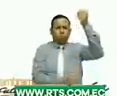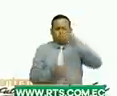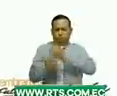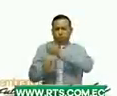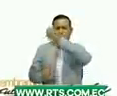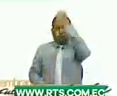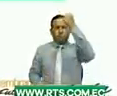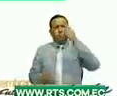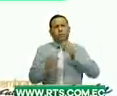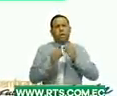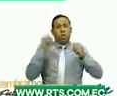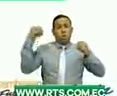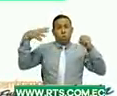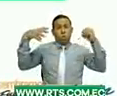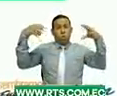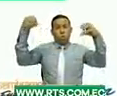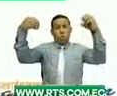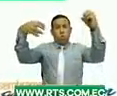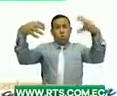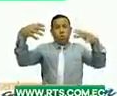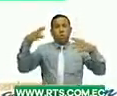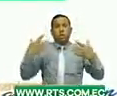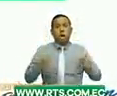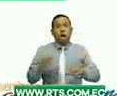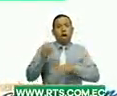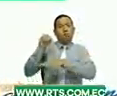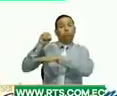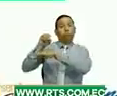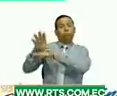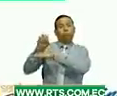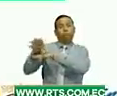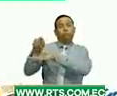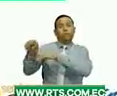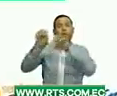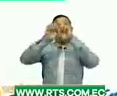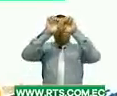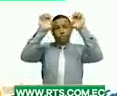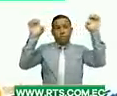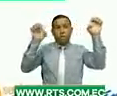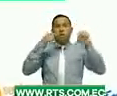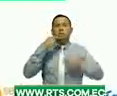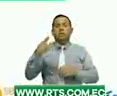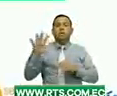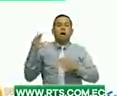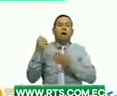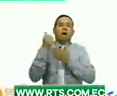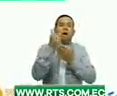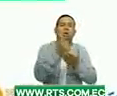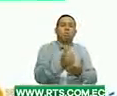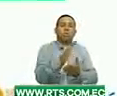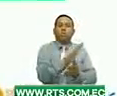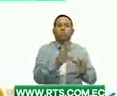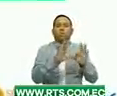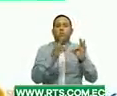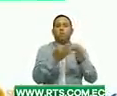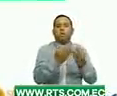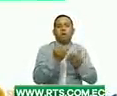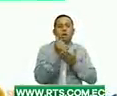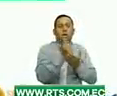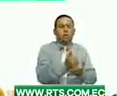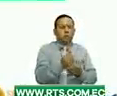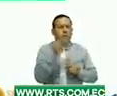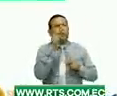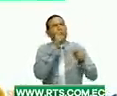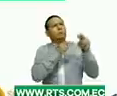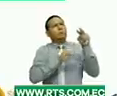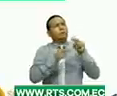De acuerdo a un comunicado de la empresa, se activó el protocolo de asistencia a la familia del menor y brigadas técnicas realizaron un diagnóstico del estado actual